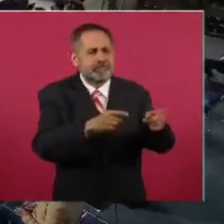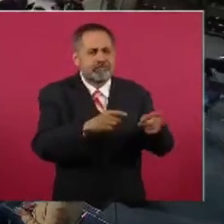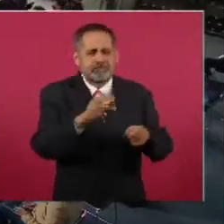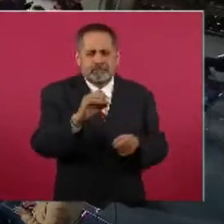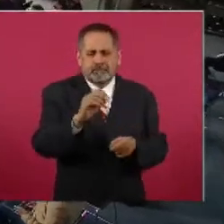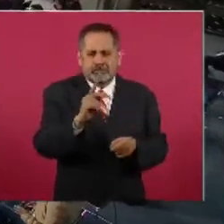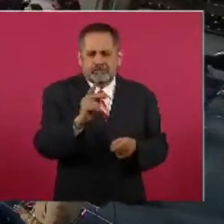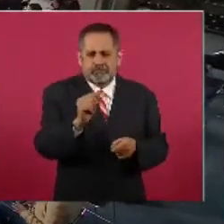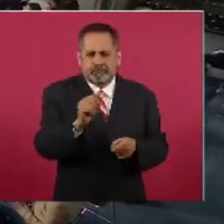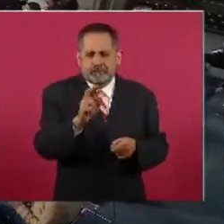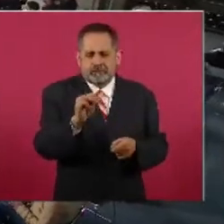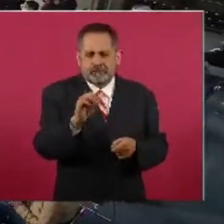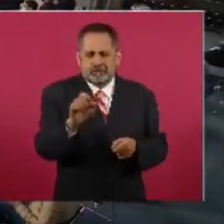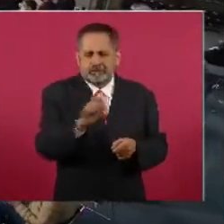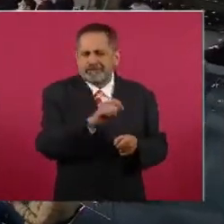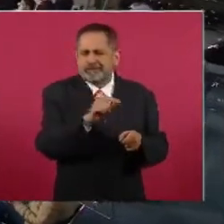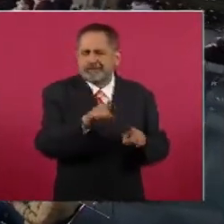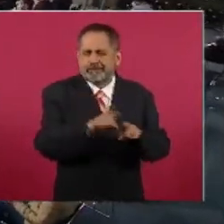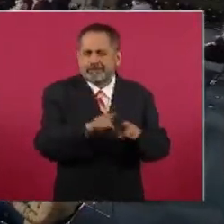coparmex